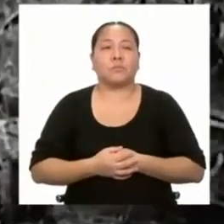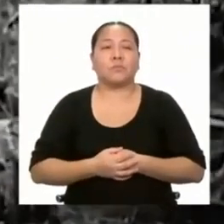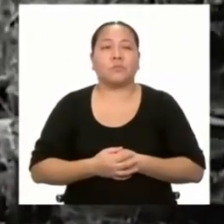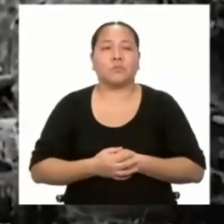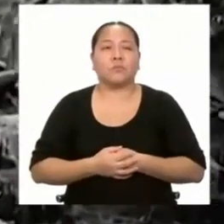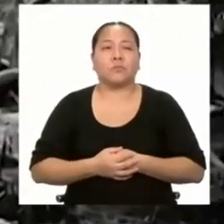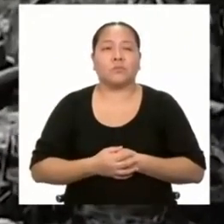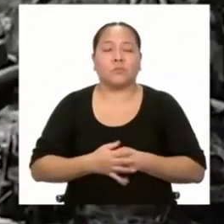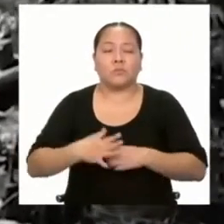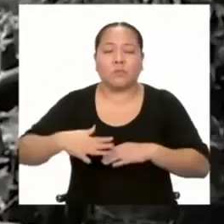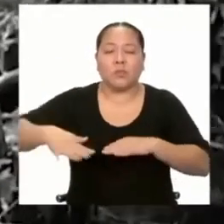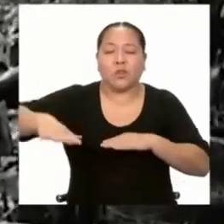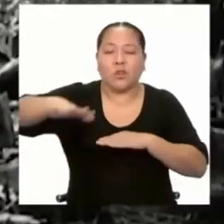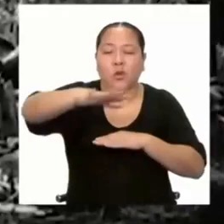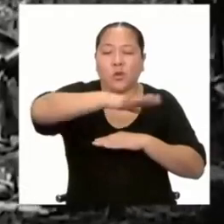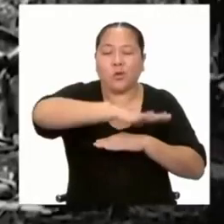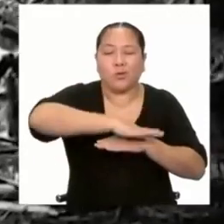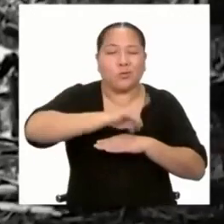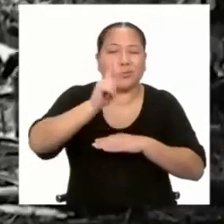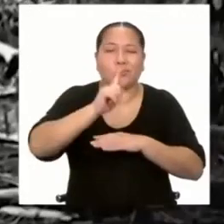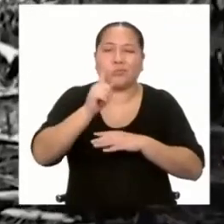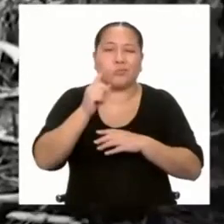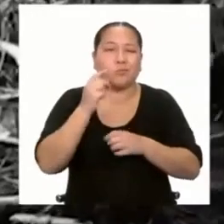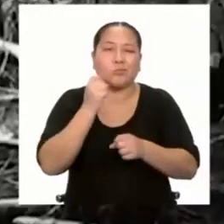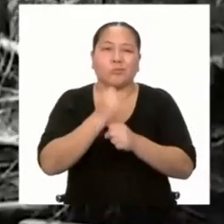Todo eso fracasó.